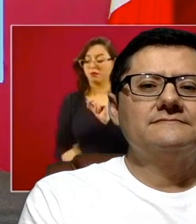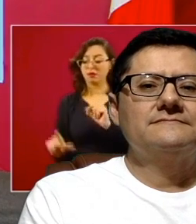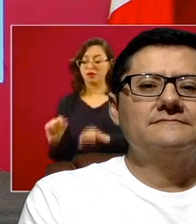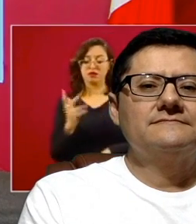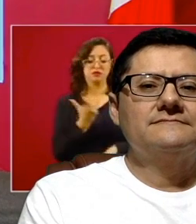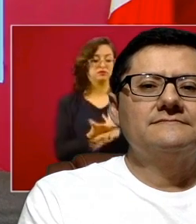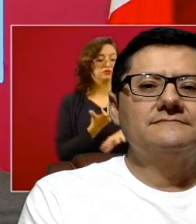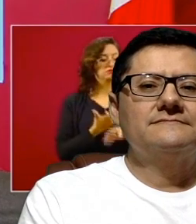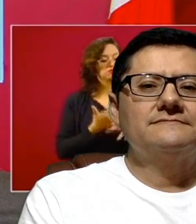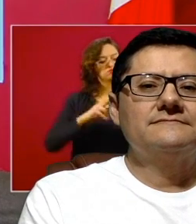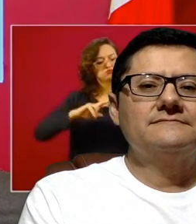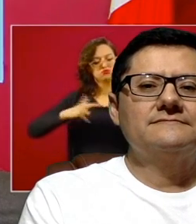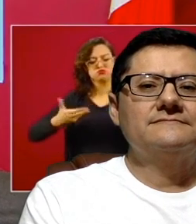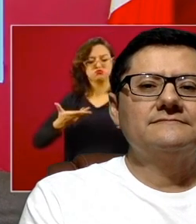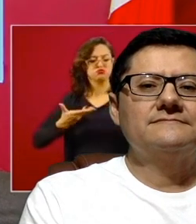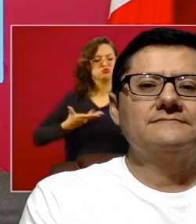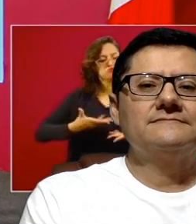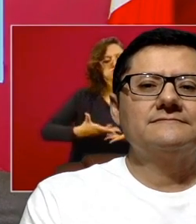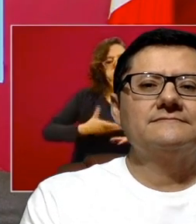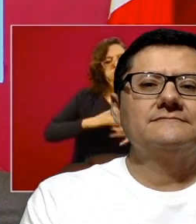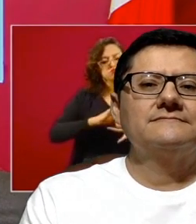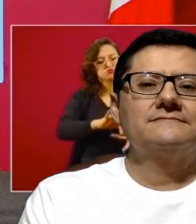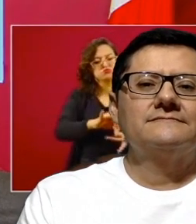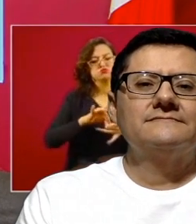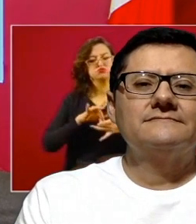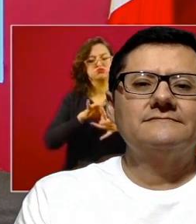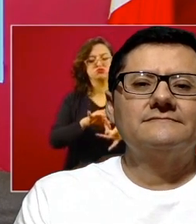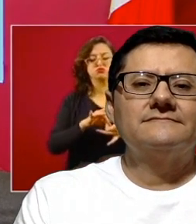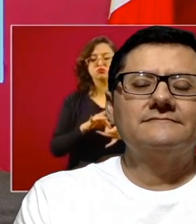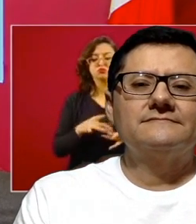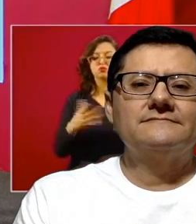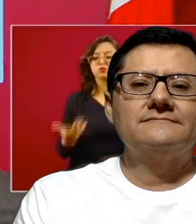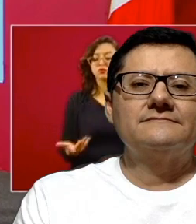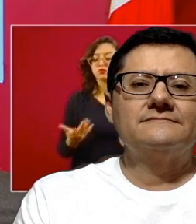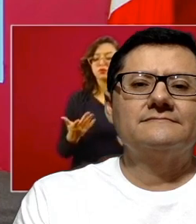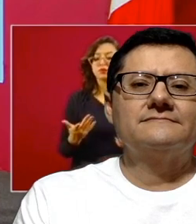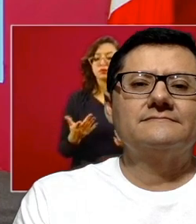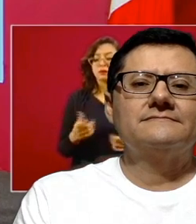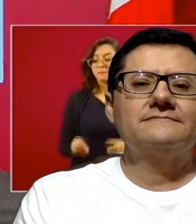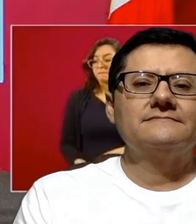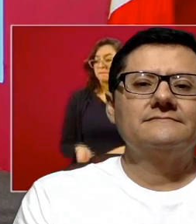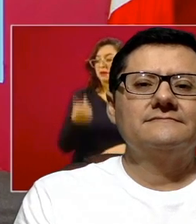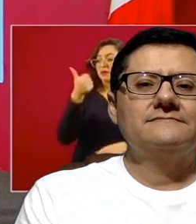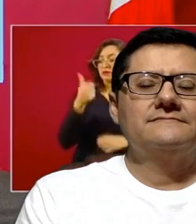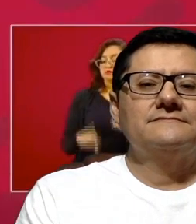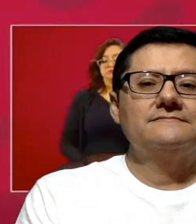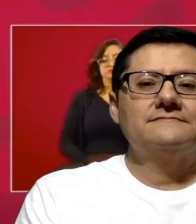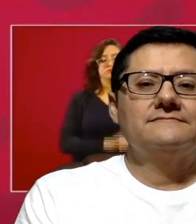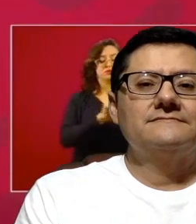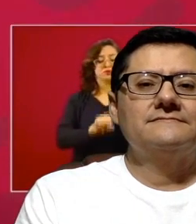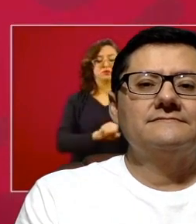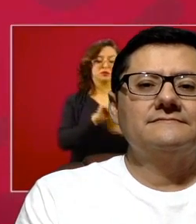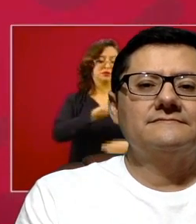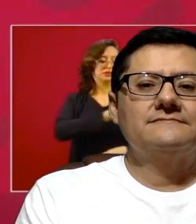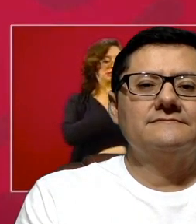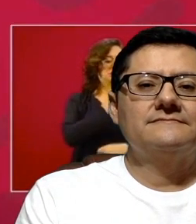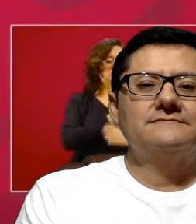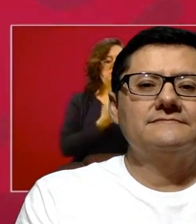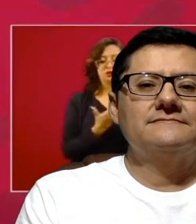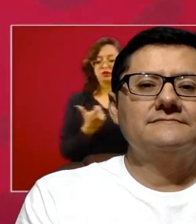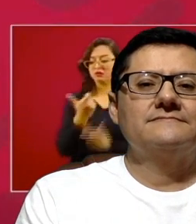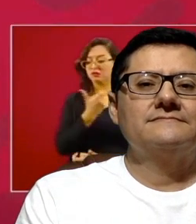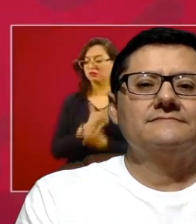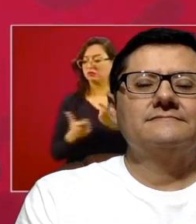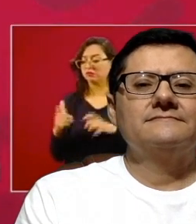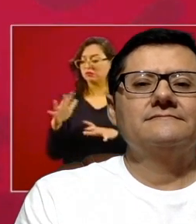medida que responden a desafíos económicos, de salud y de seguridad sin precedentes. Nuestros países han